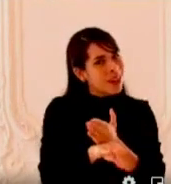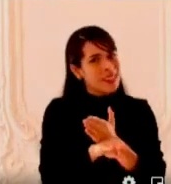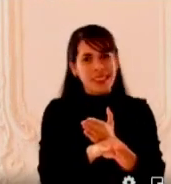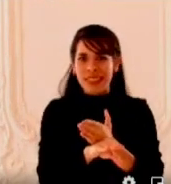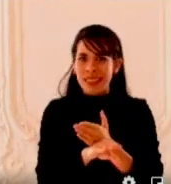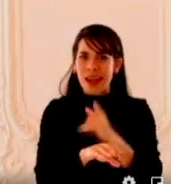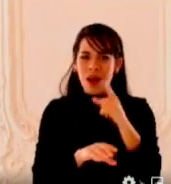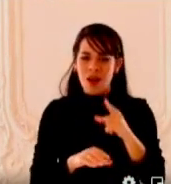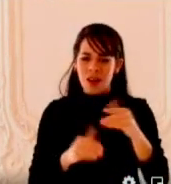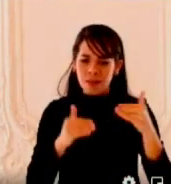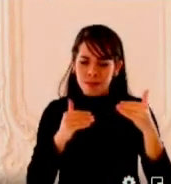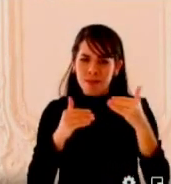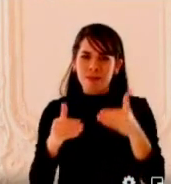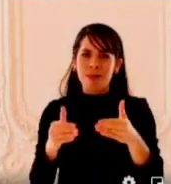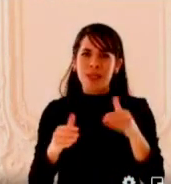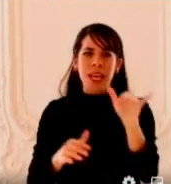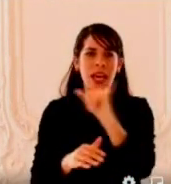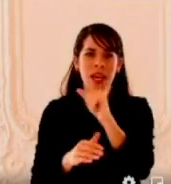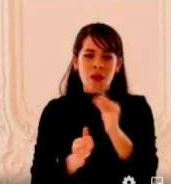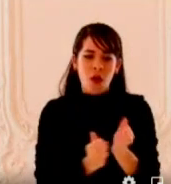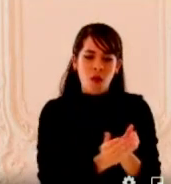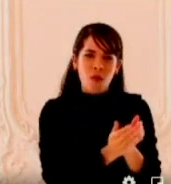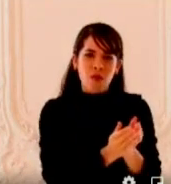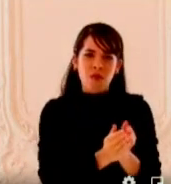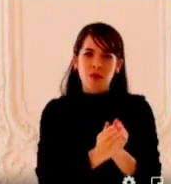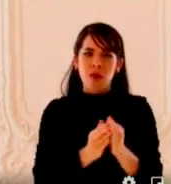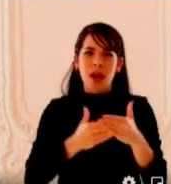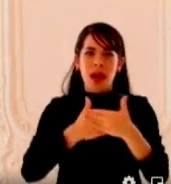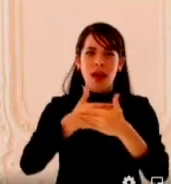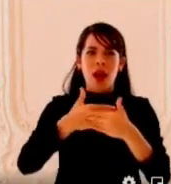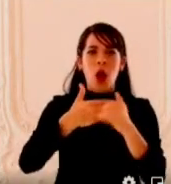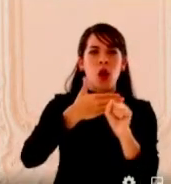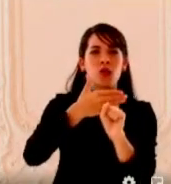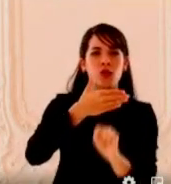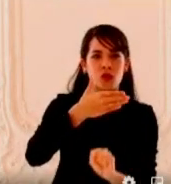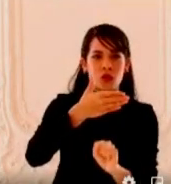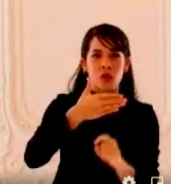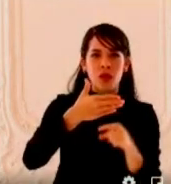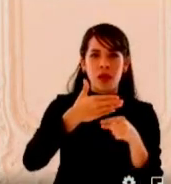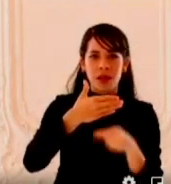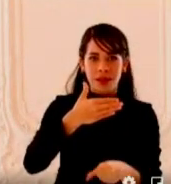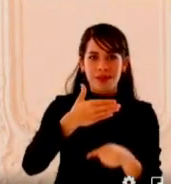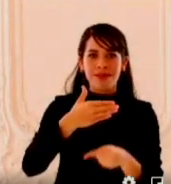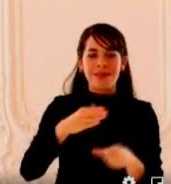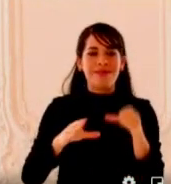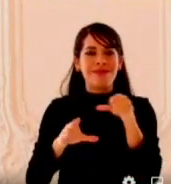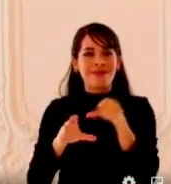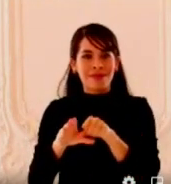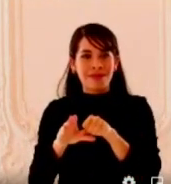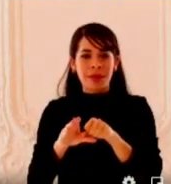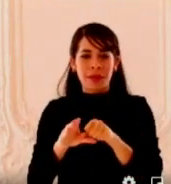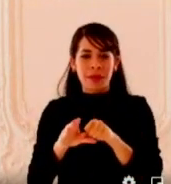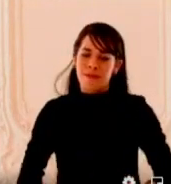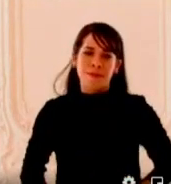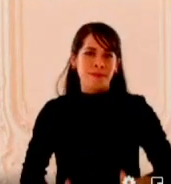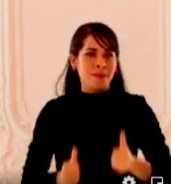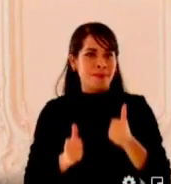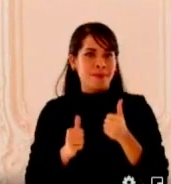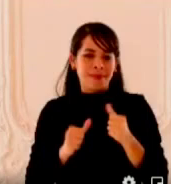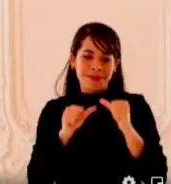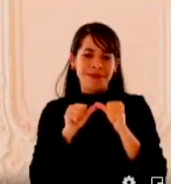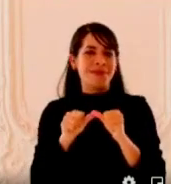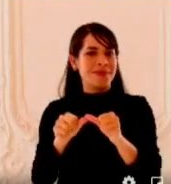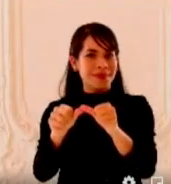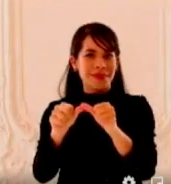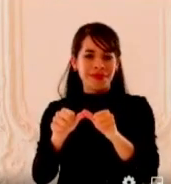y federalizar los muelles del sur, en donde recibimos gran parte del diésel y el combustible para nuestra vida diaria.